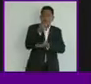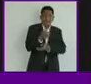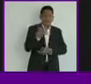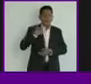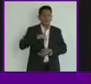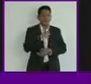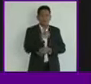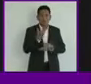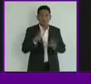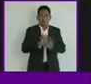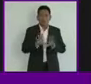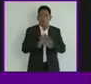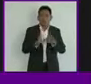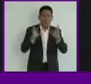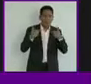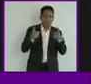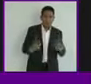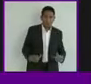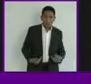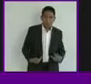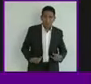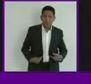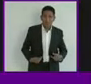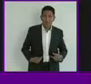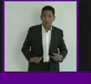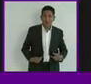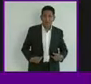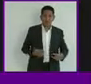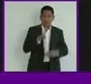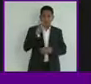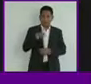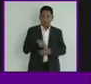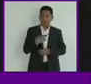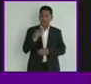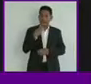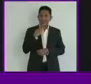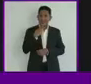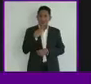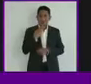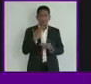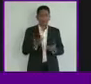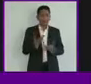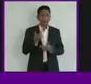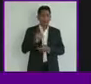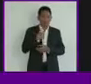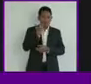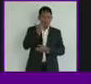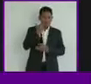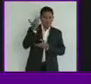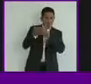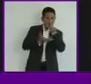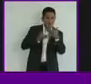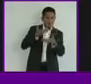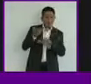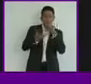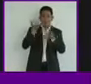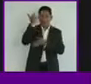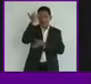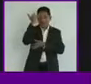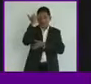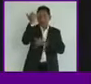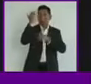¿no? Propiamente. Pero si tuviéramos algo que se llama inteligencia emocional, yo les voy a decir algo y a ver si coinciden, creo que en primer lugar fue